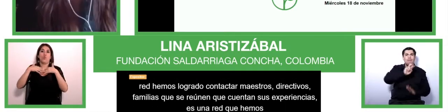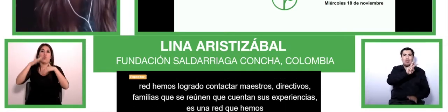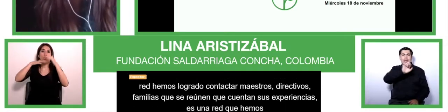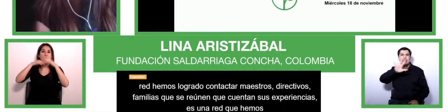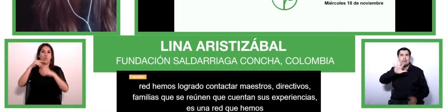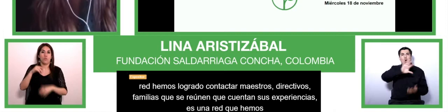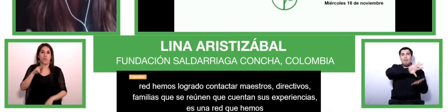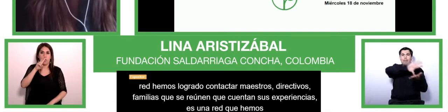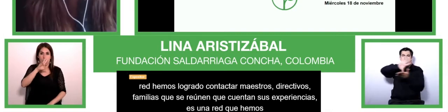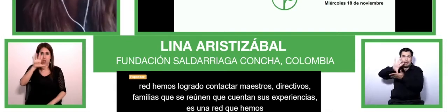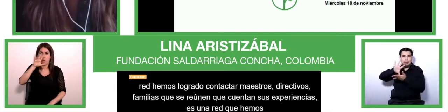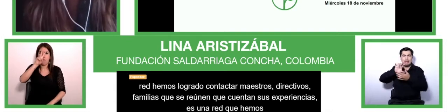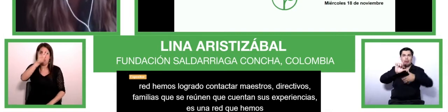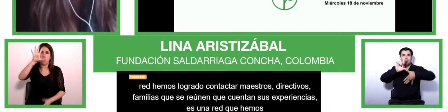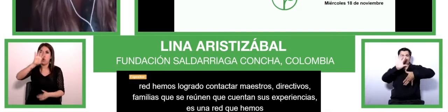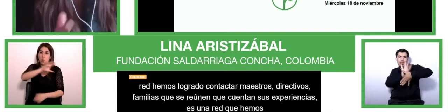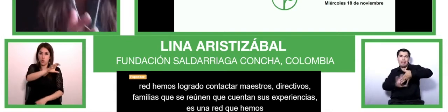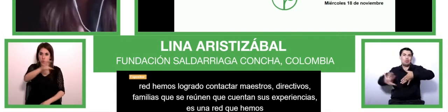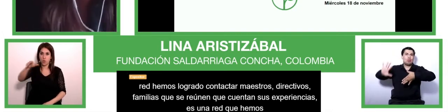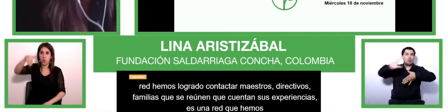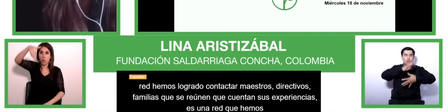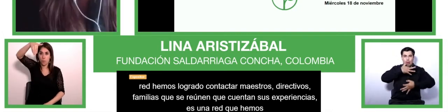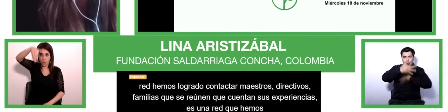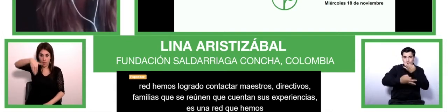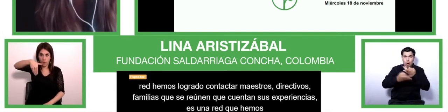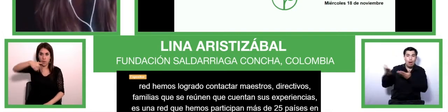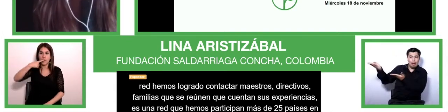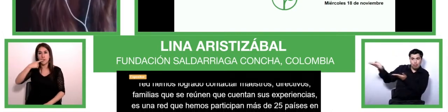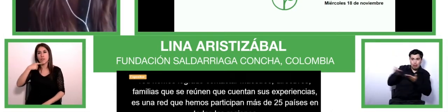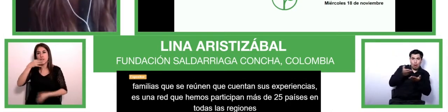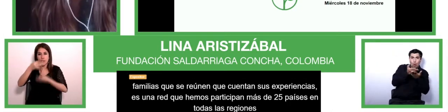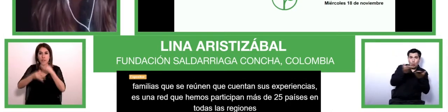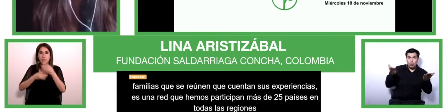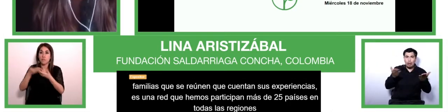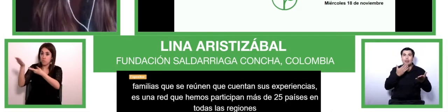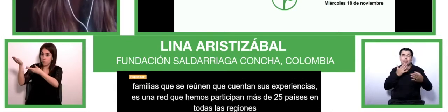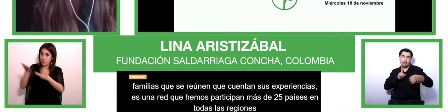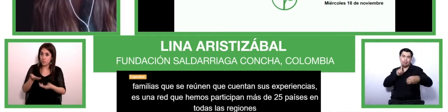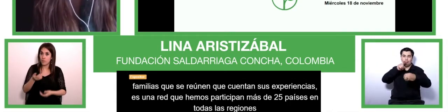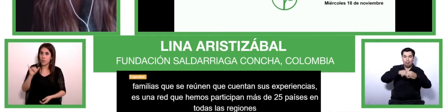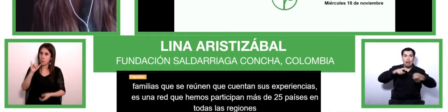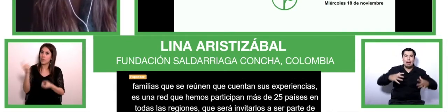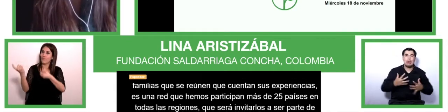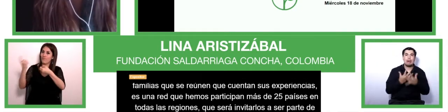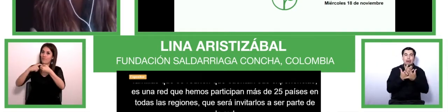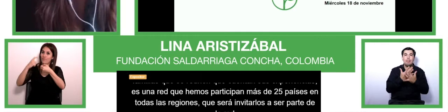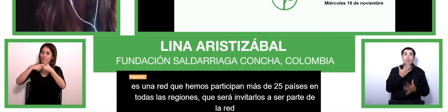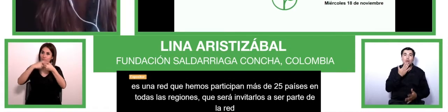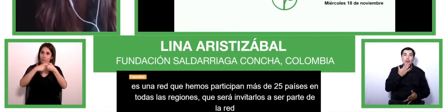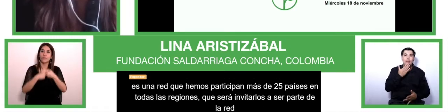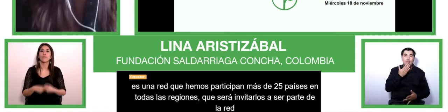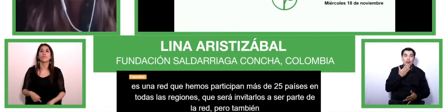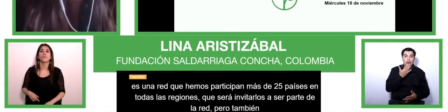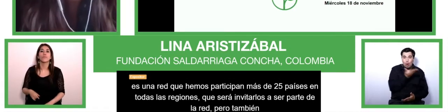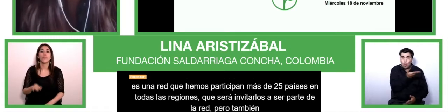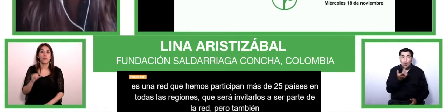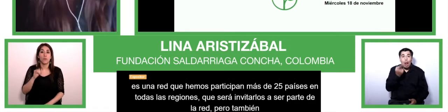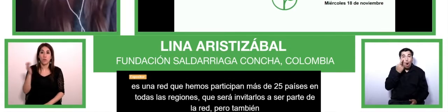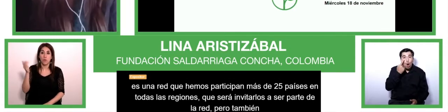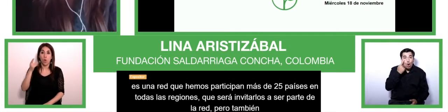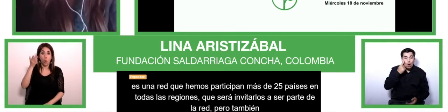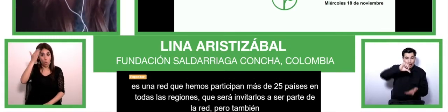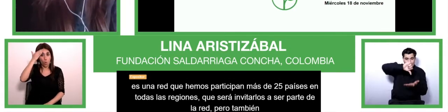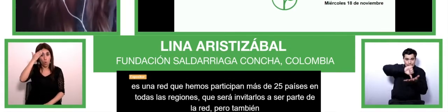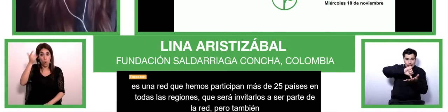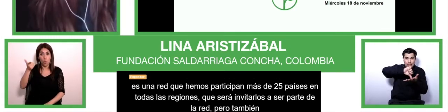de 25 países de toda la región y aquí pues quisiera invitarlos a ser parte de la red, pero también a